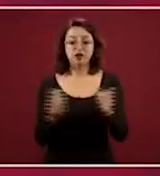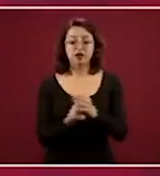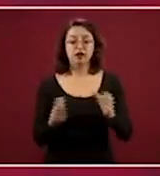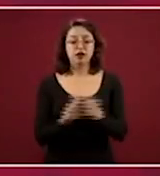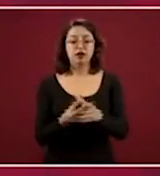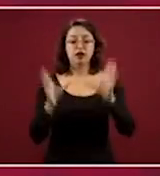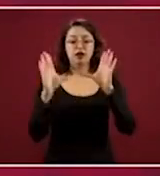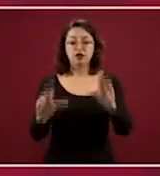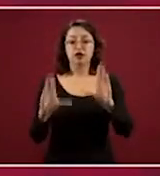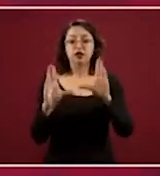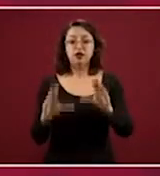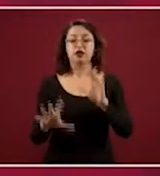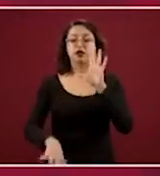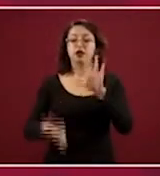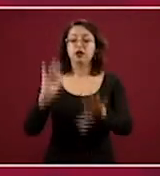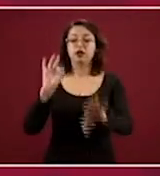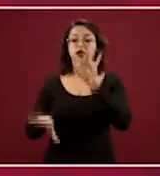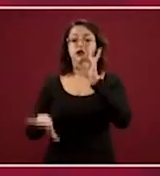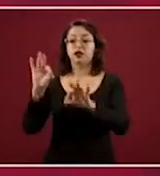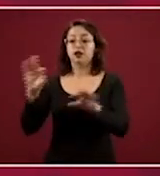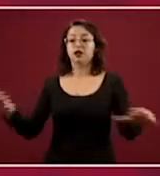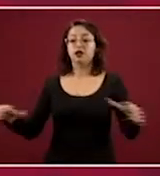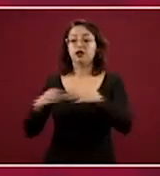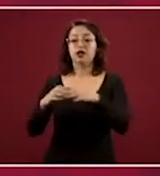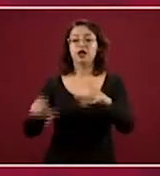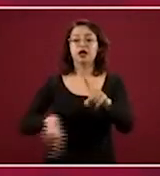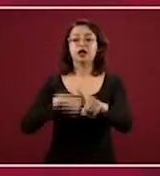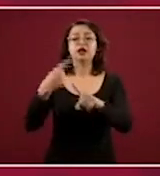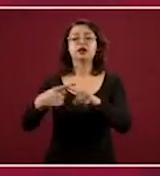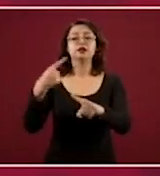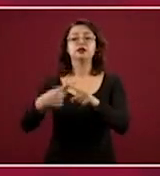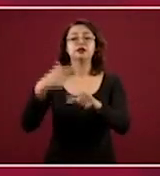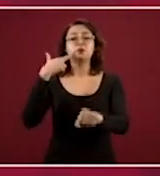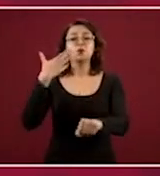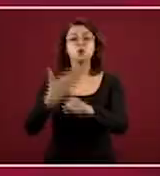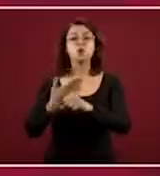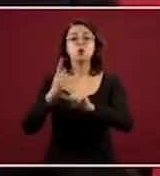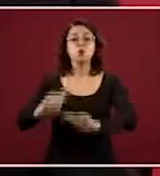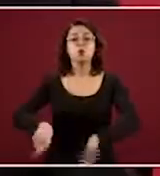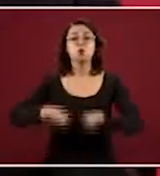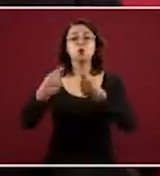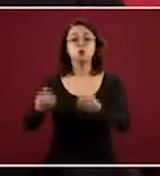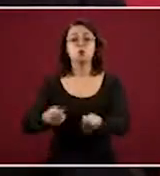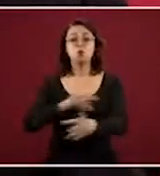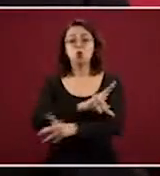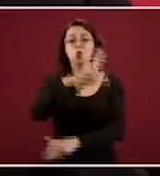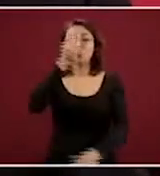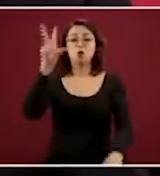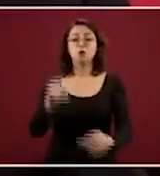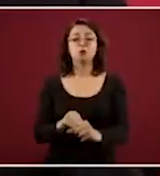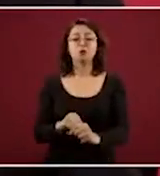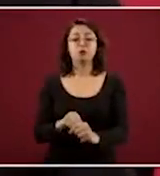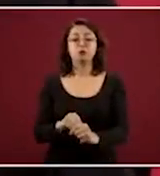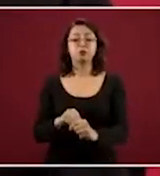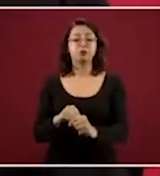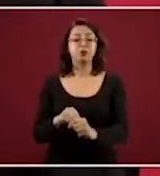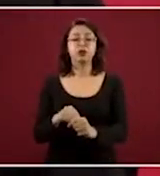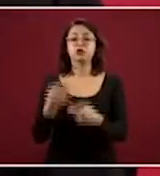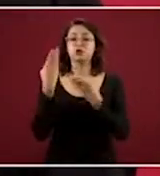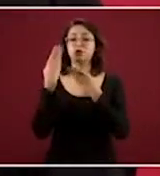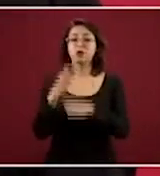ha empezado la selección de quienes van a hacerse cargo de todas las